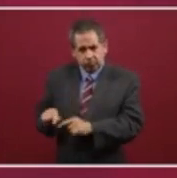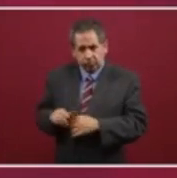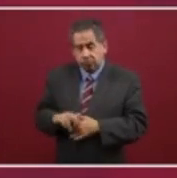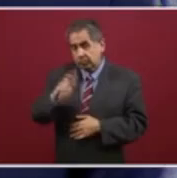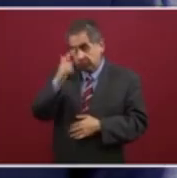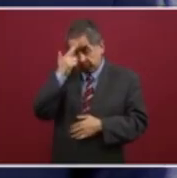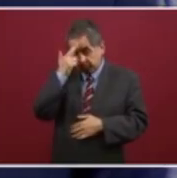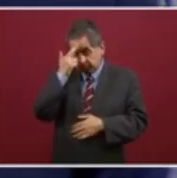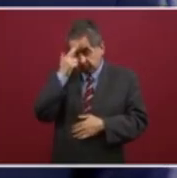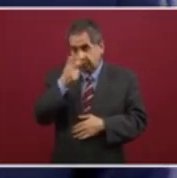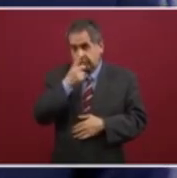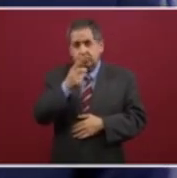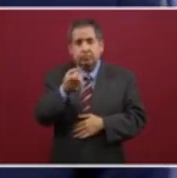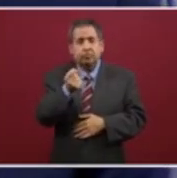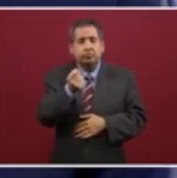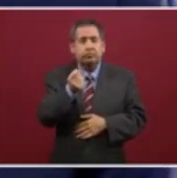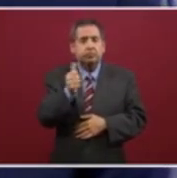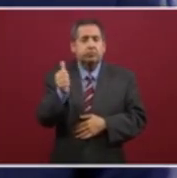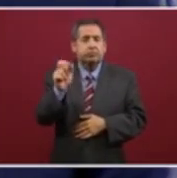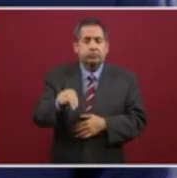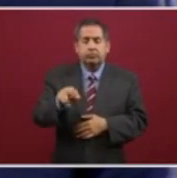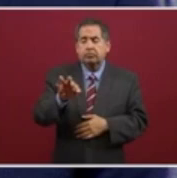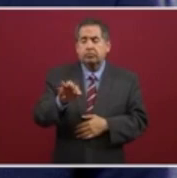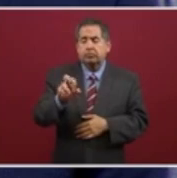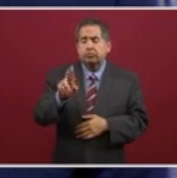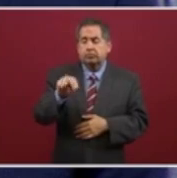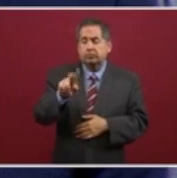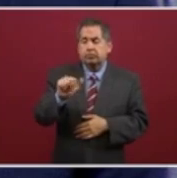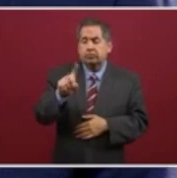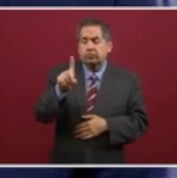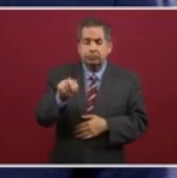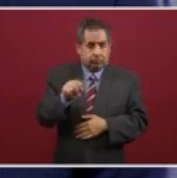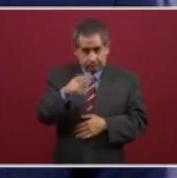Recuerden lo de San Fernando.